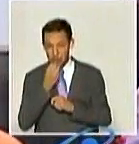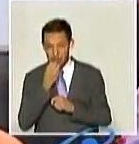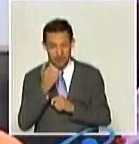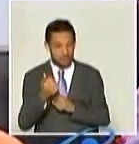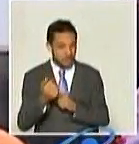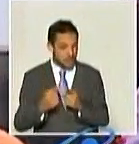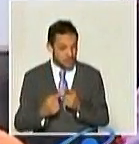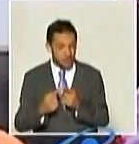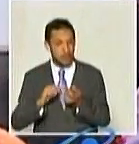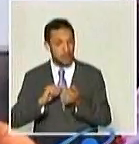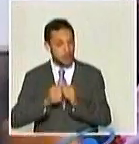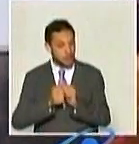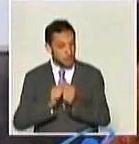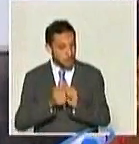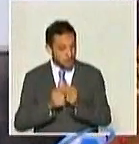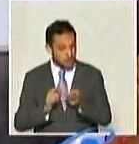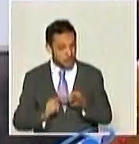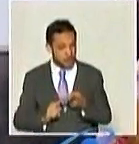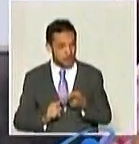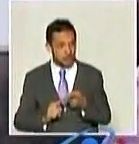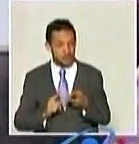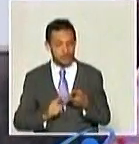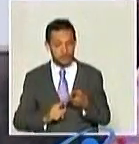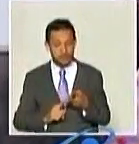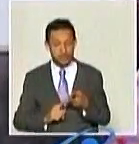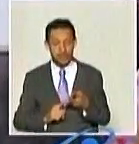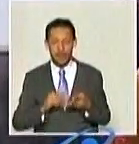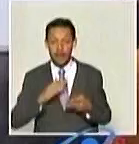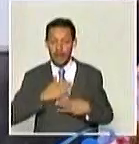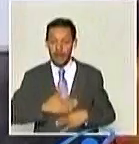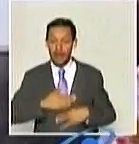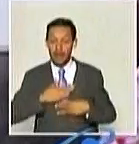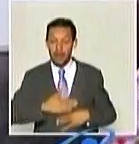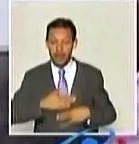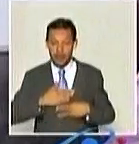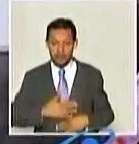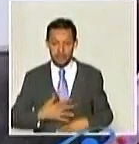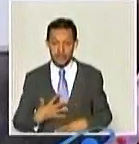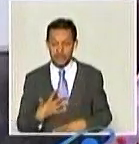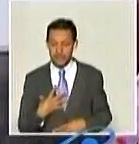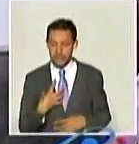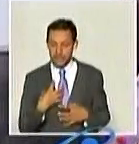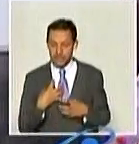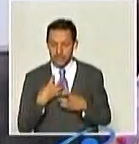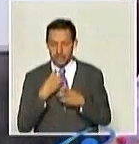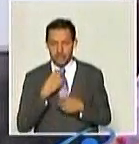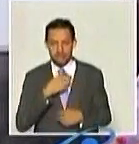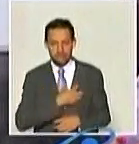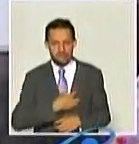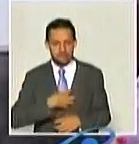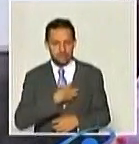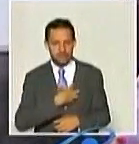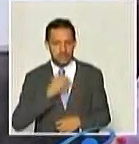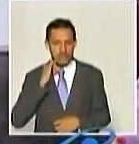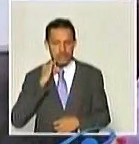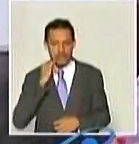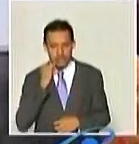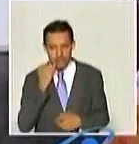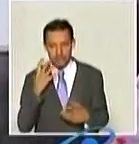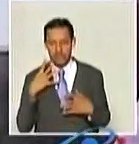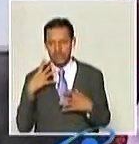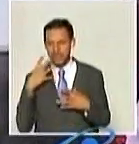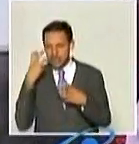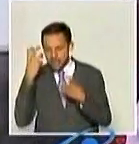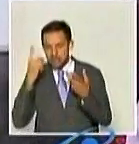el deporte, si tiene esa paz interior, porque si algo lo oxida a uno también es el estrés y la ansiedad, la rabia, la